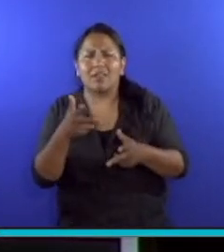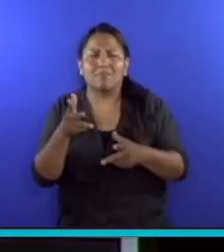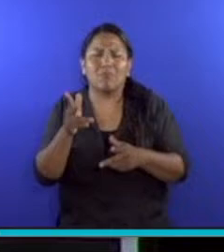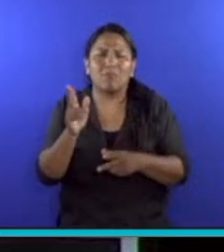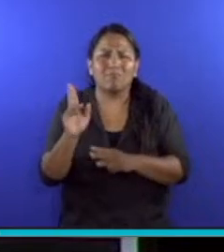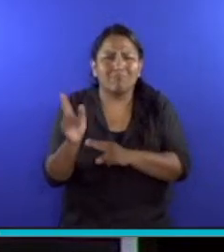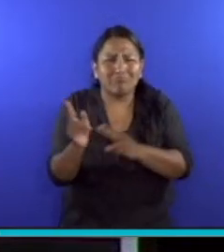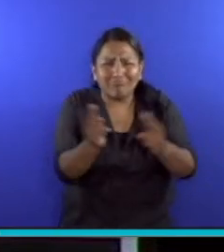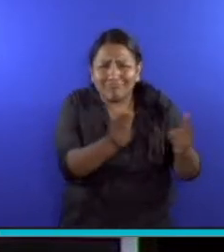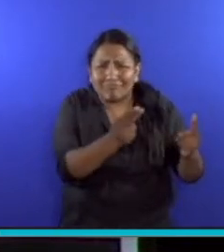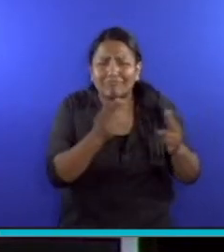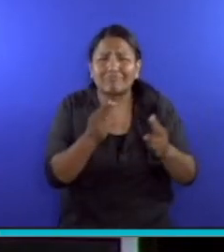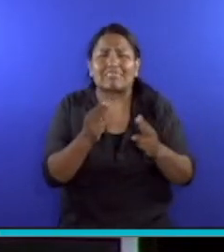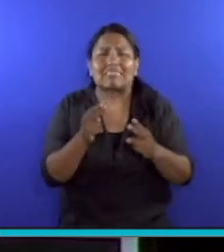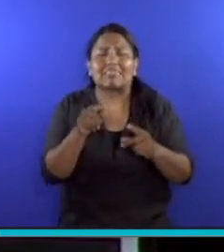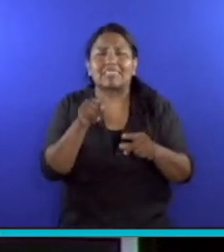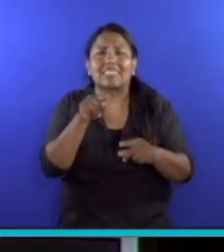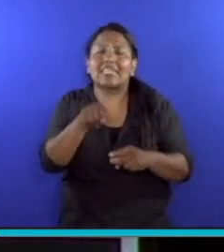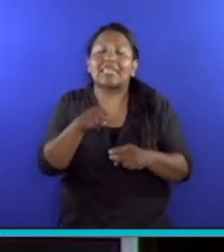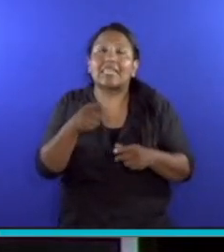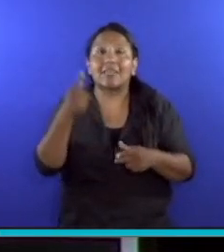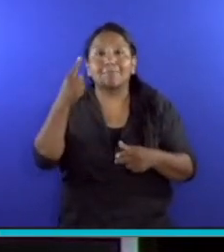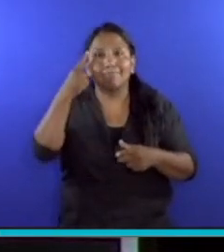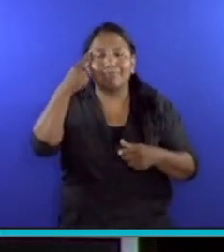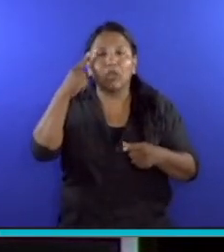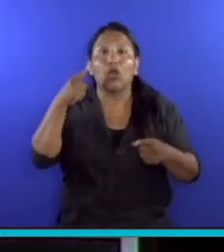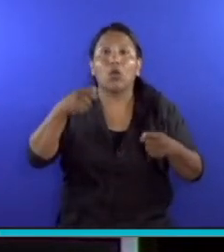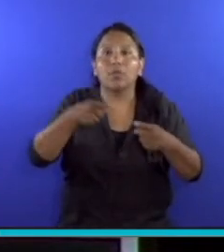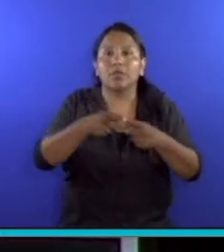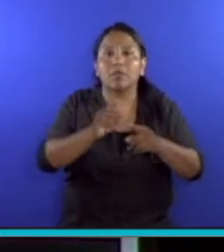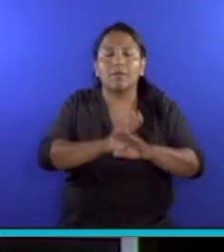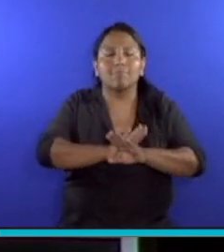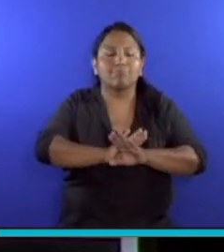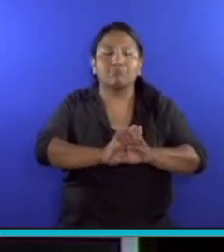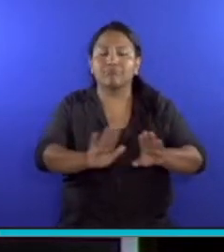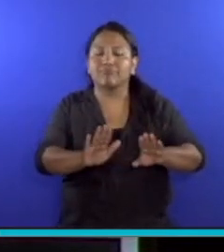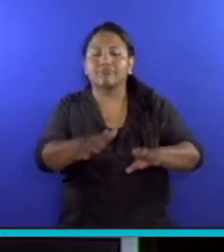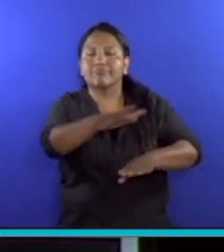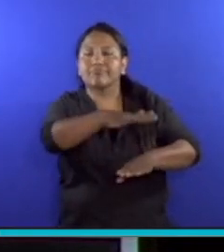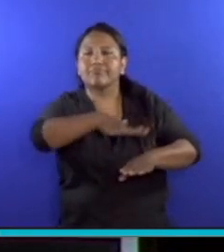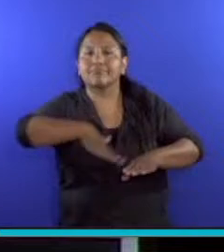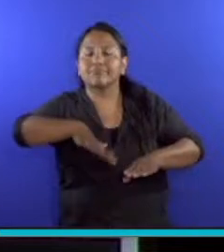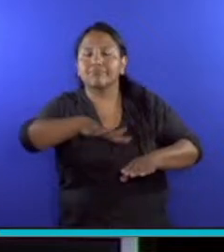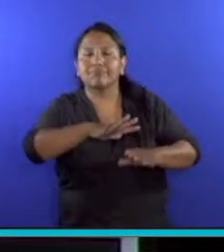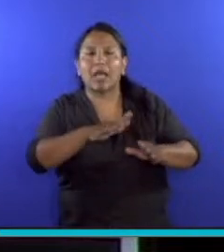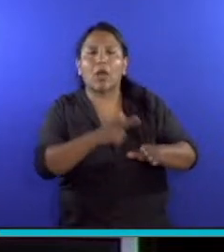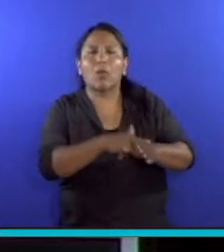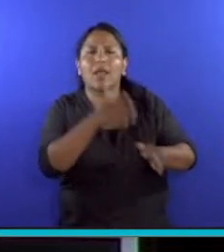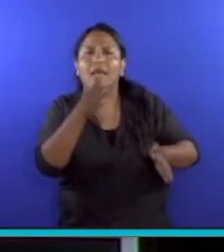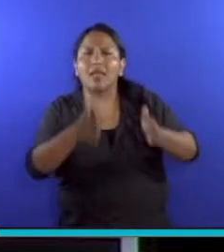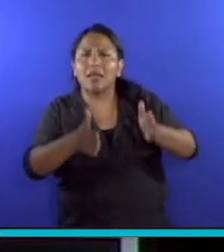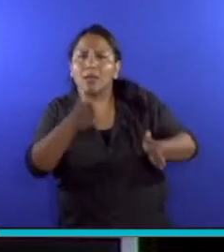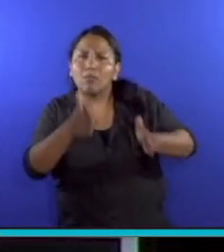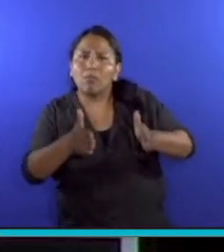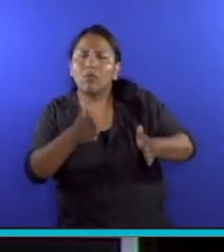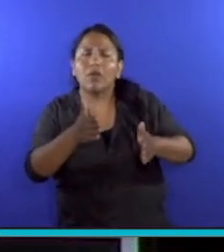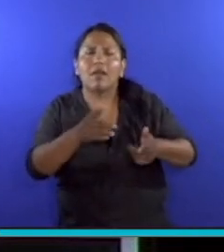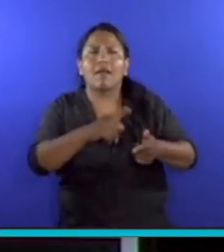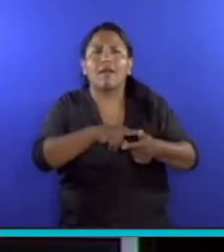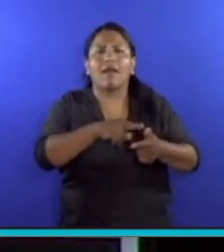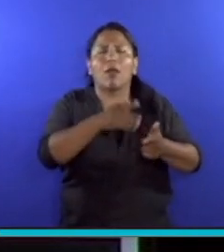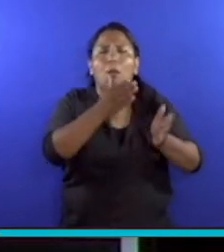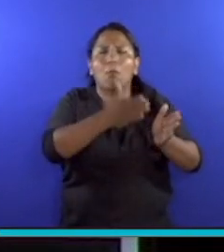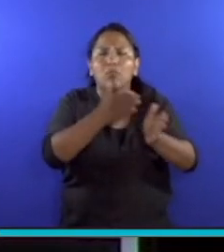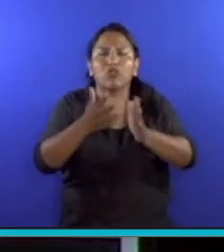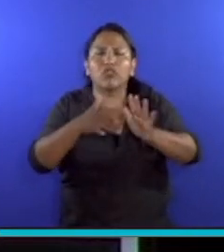que intentó poner fin a una época y a un proceso revolucionario